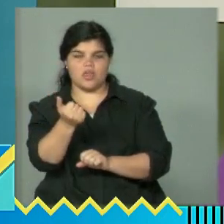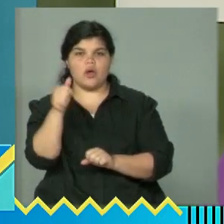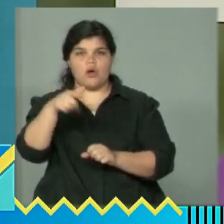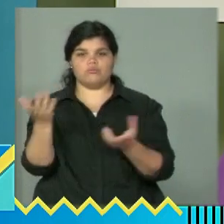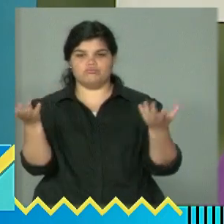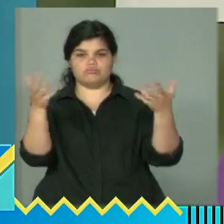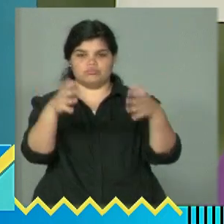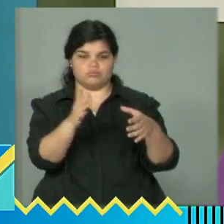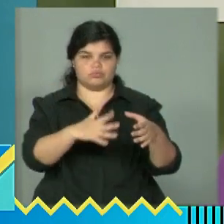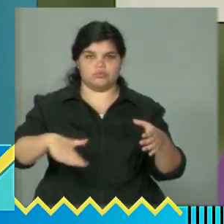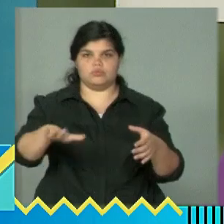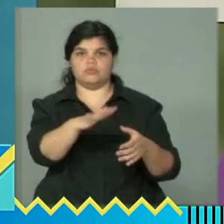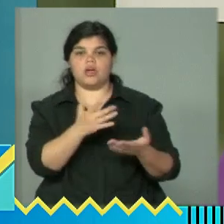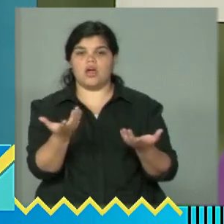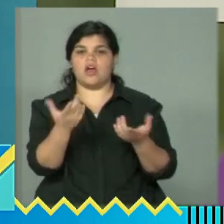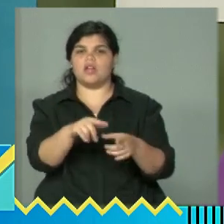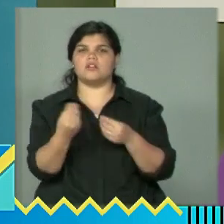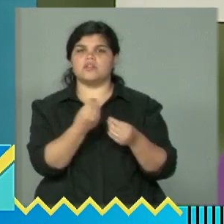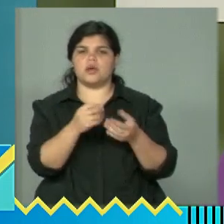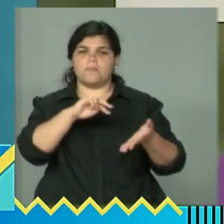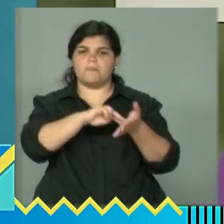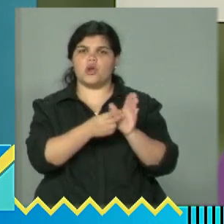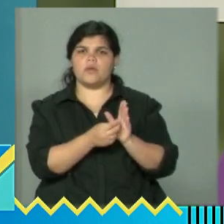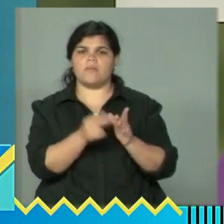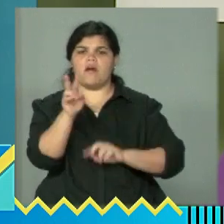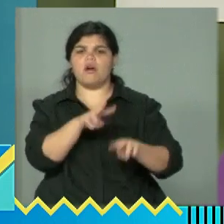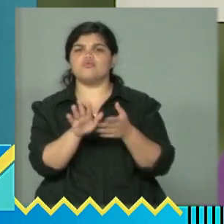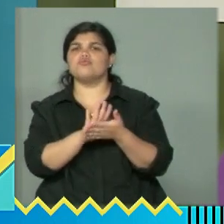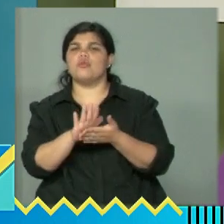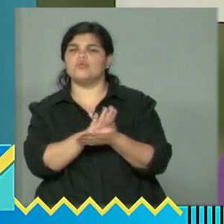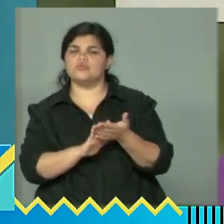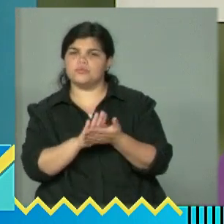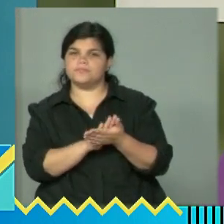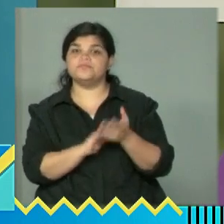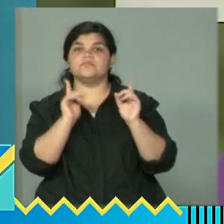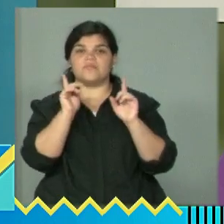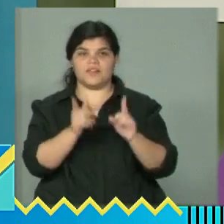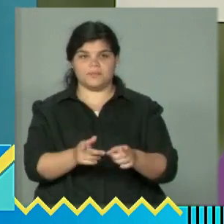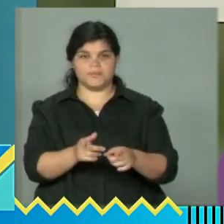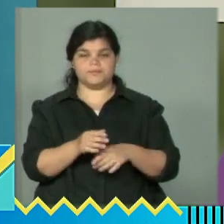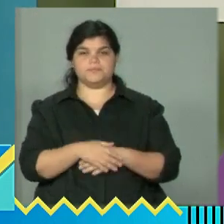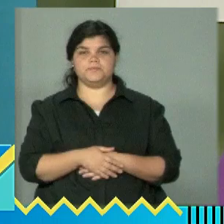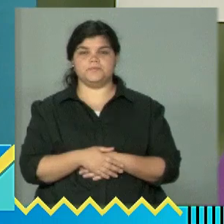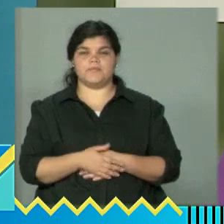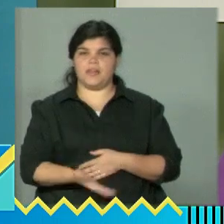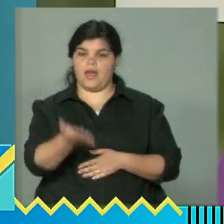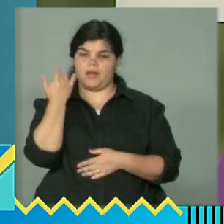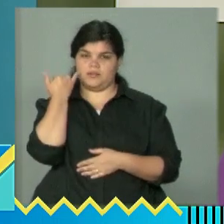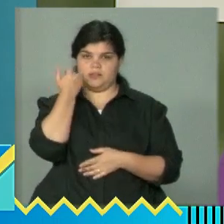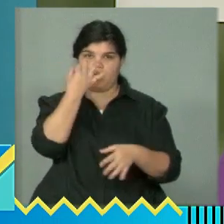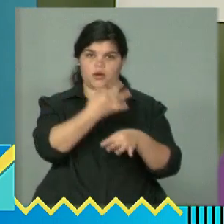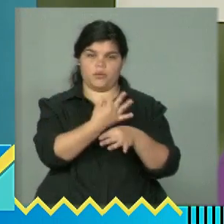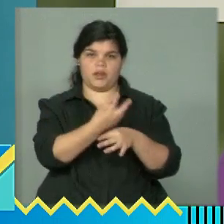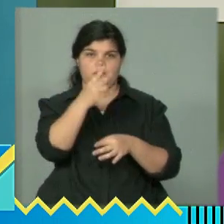a aquellos problemas que tenemos a diario, ¿sí? Quería sumar también que, decíamos que estuvo la Escuela Carmen Vera